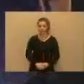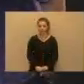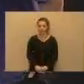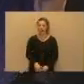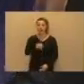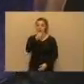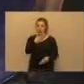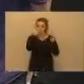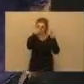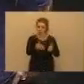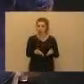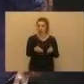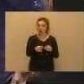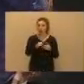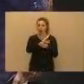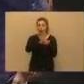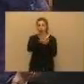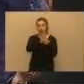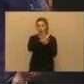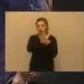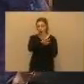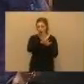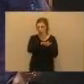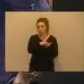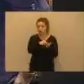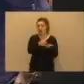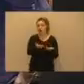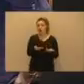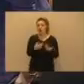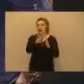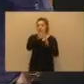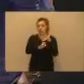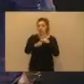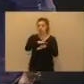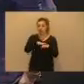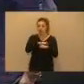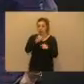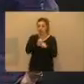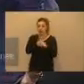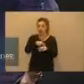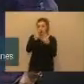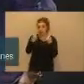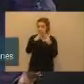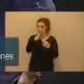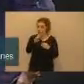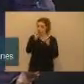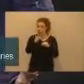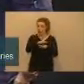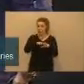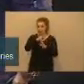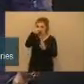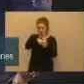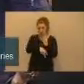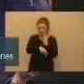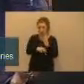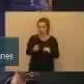Bien, usted hizo una serie de referencias al Estatuto Básico de Empleado Público. Precisamente esa es la base normativa que nosotros creemos